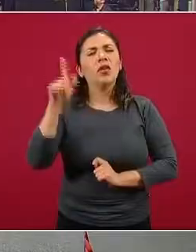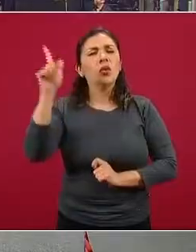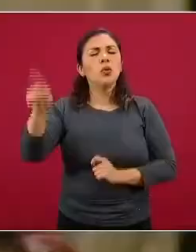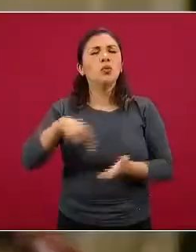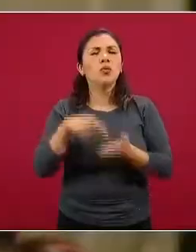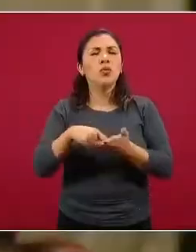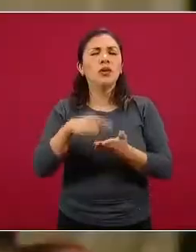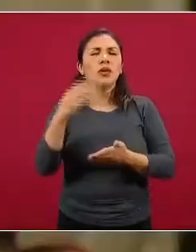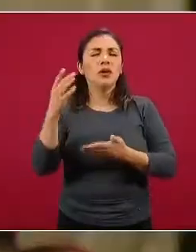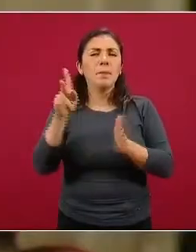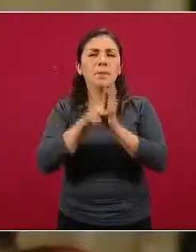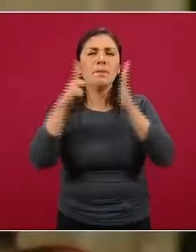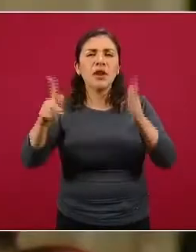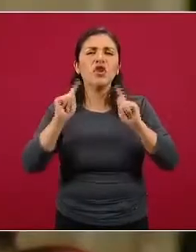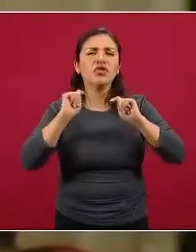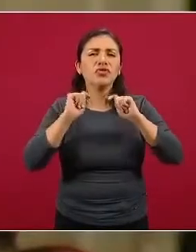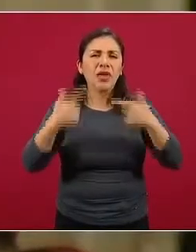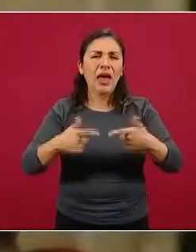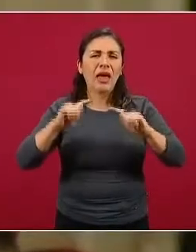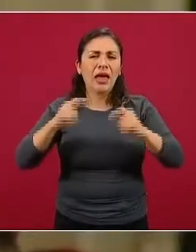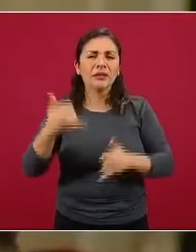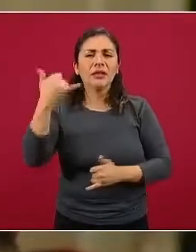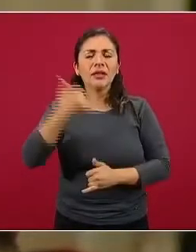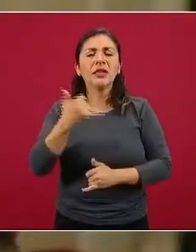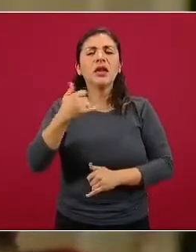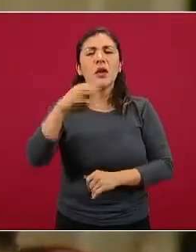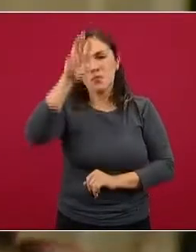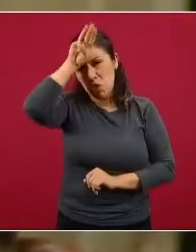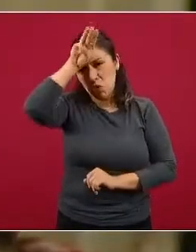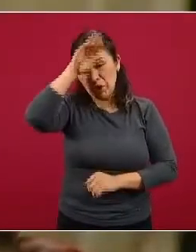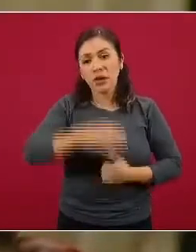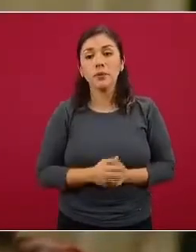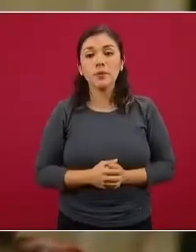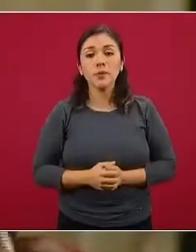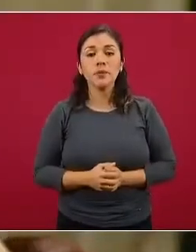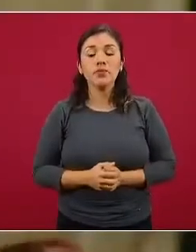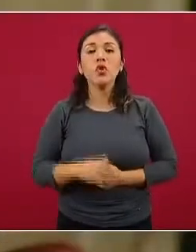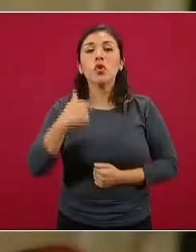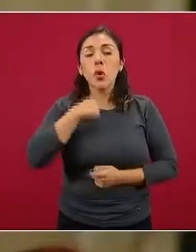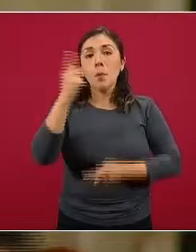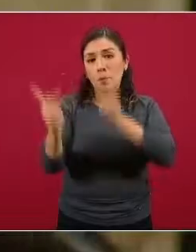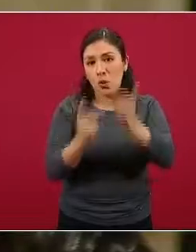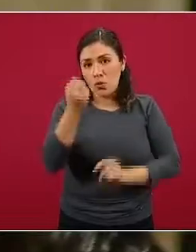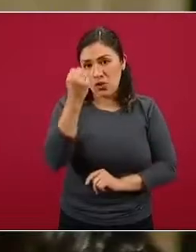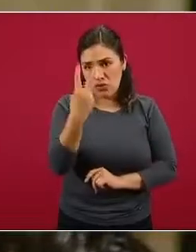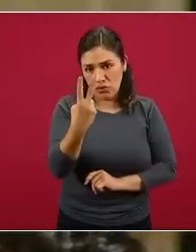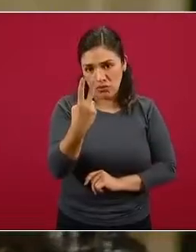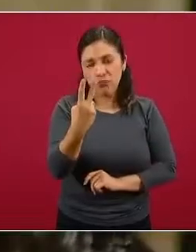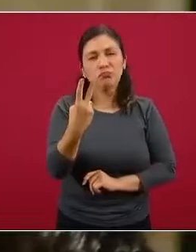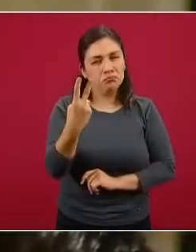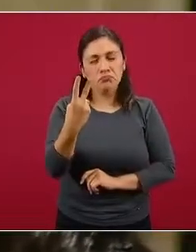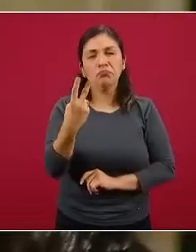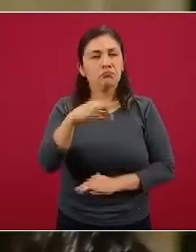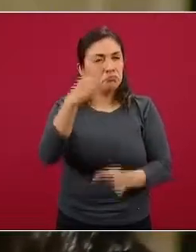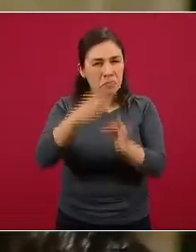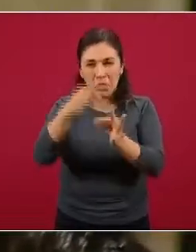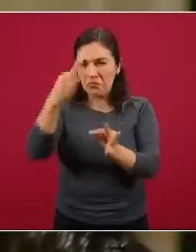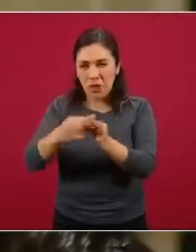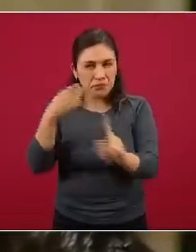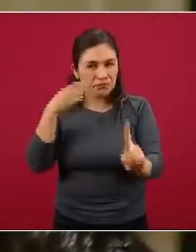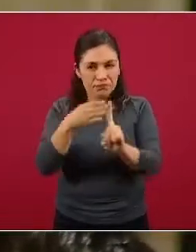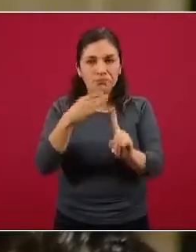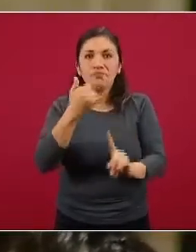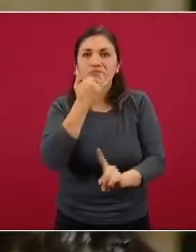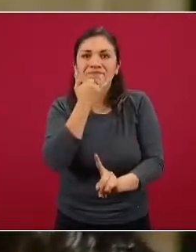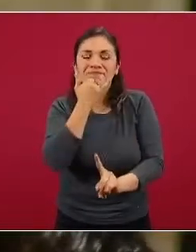Texas y de Salario del Miedo de Monterrey. Son dos preguntas muy exactas. Y perdón